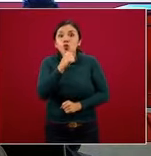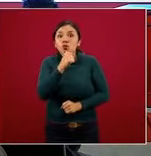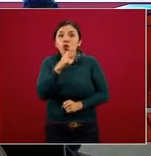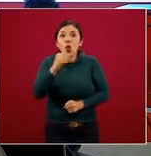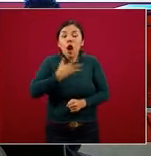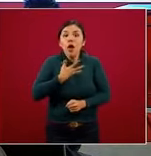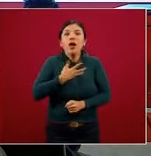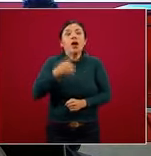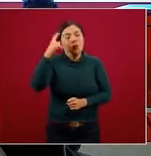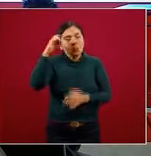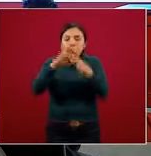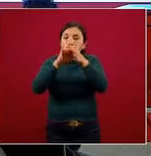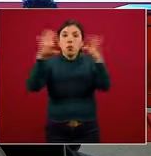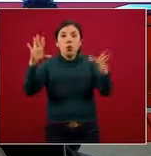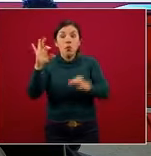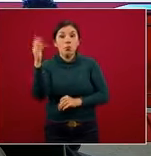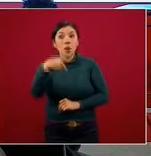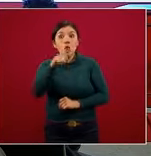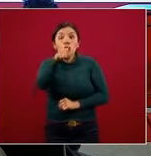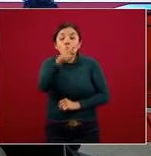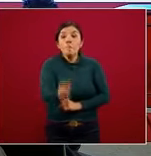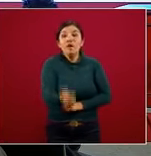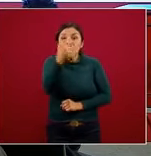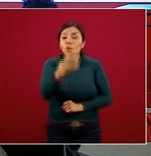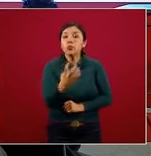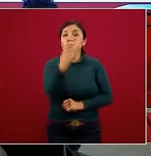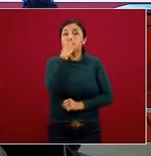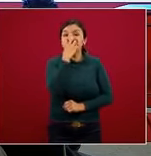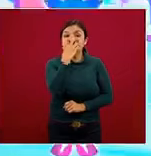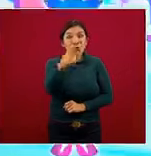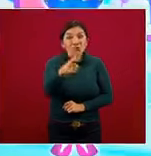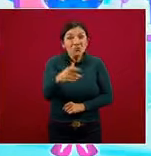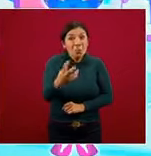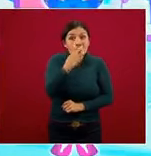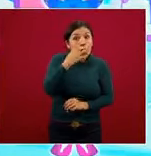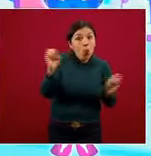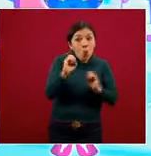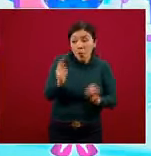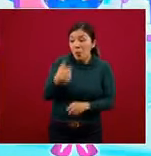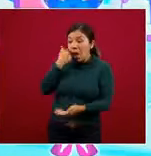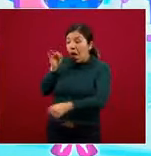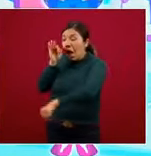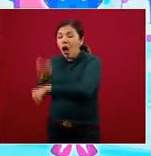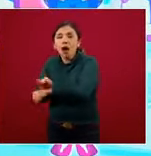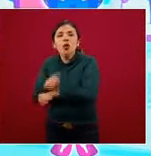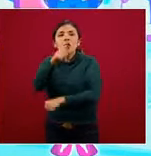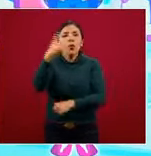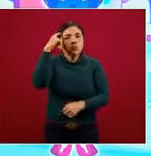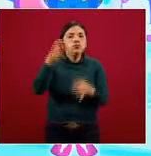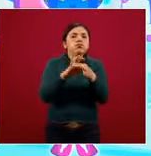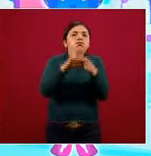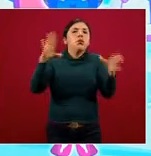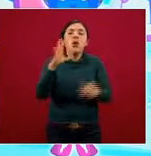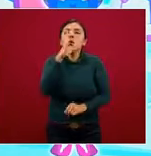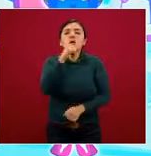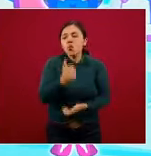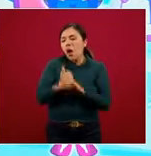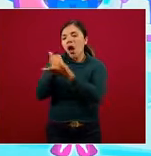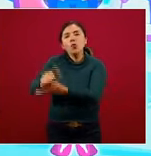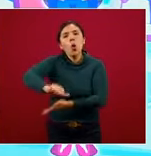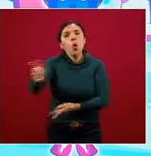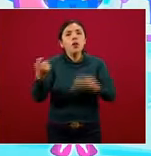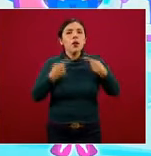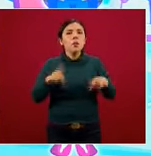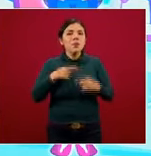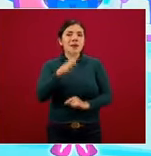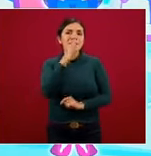el conocimiento. Pero si yo no me pongo primero mi máscara de oxígeno, entonces yo perderé el conocimiento y no podré ayudar al